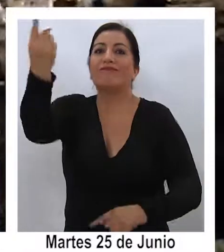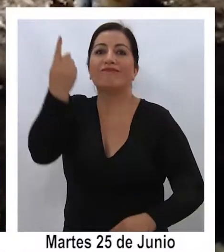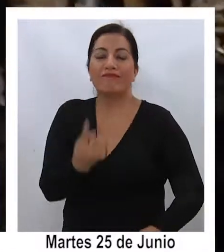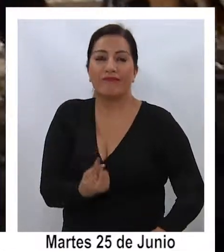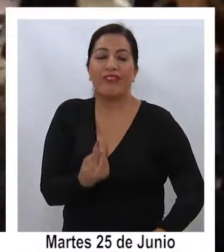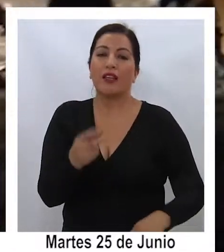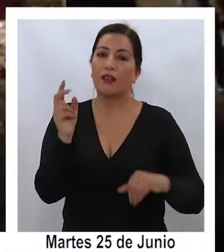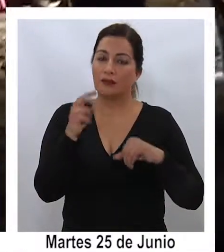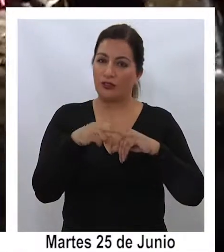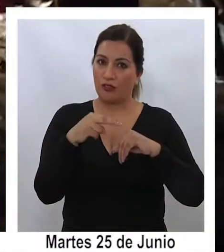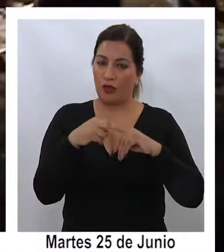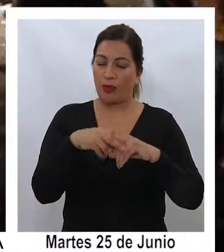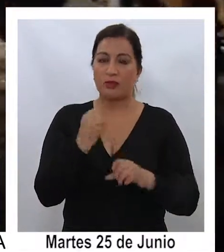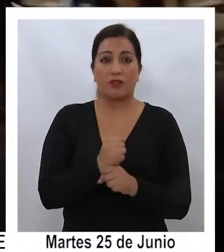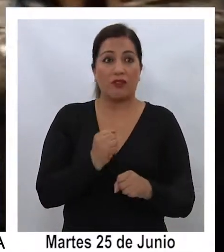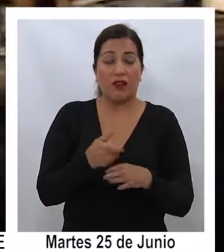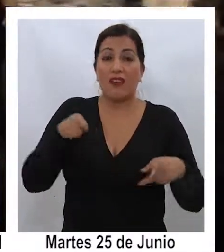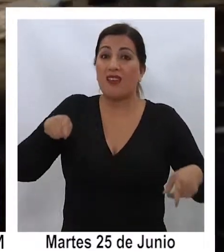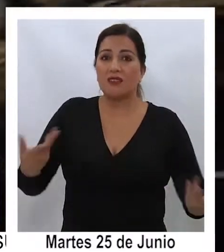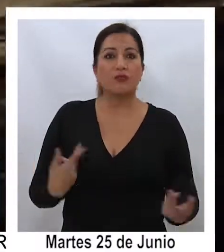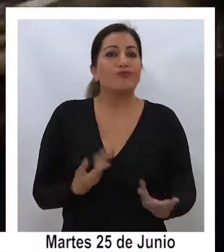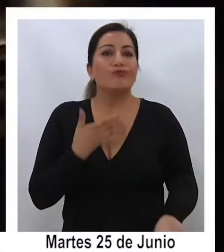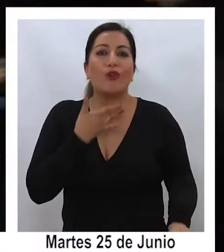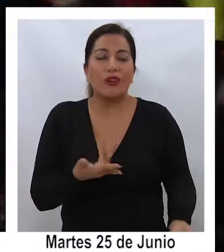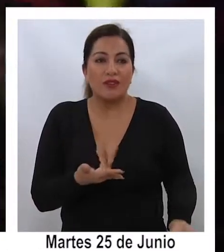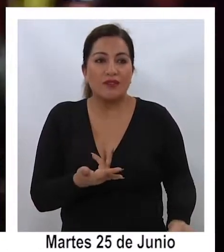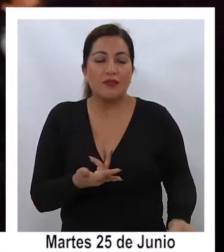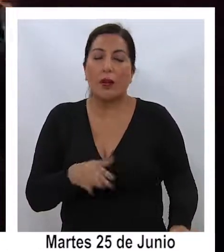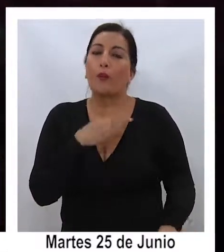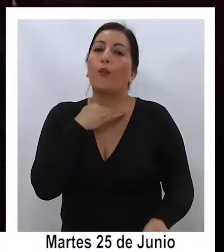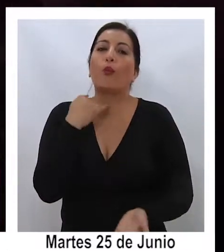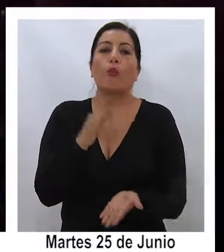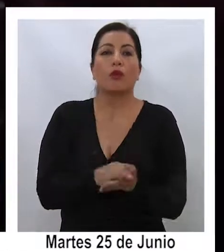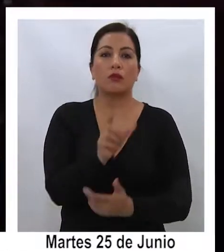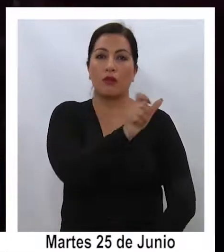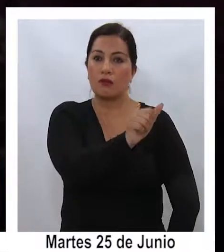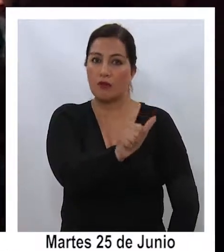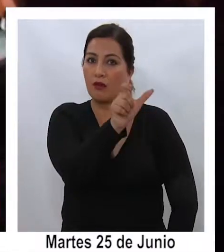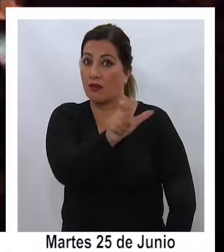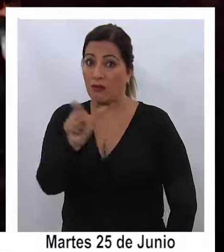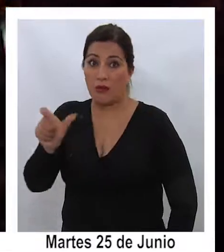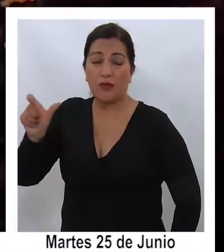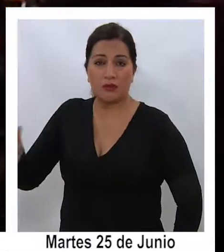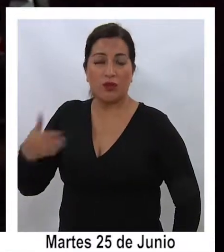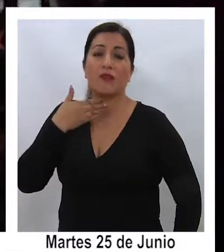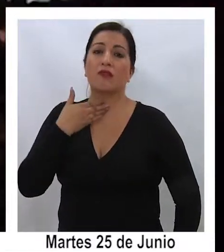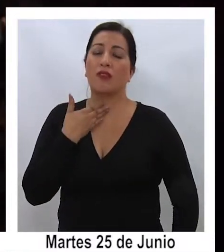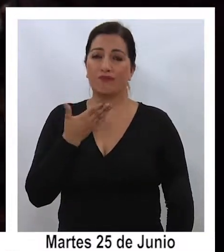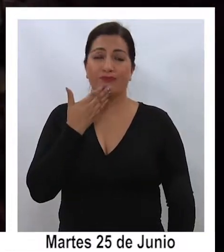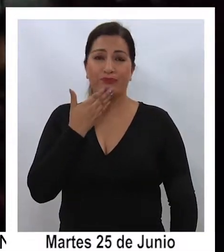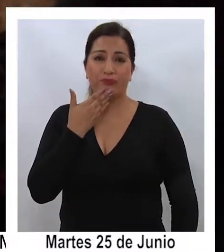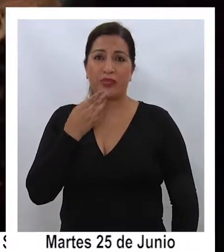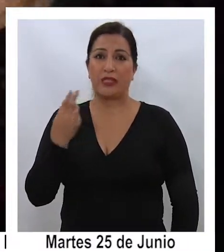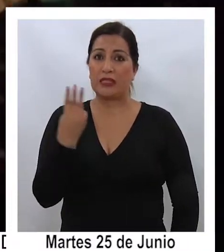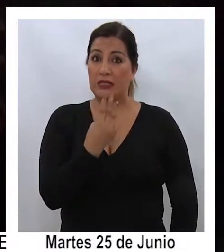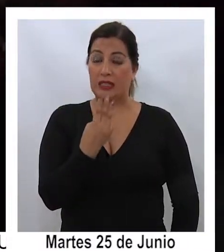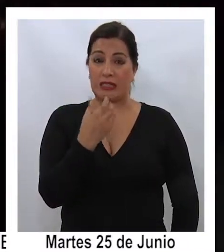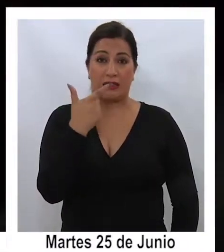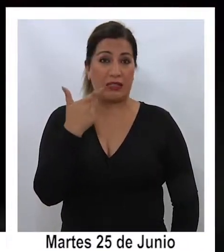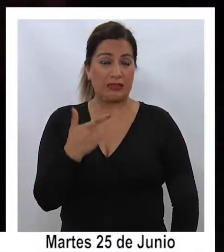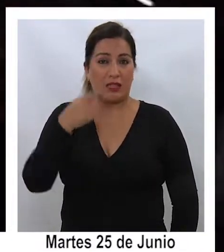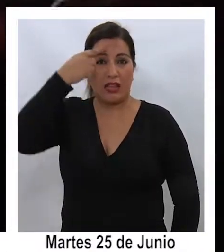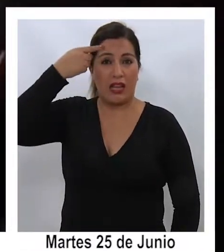minera en Coyahuasi, arrojando como resultado la muerte de seis personas, además de 37 lesionados,